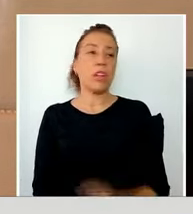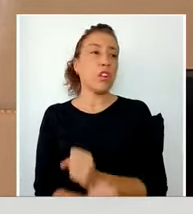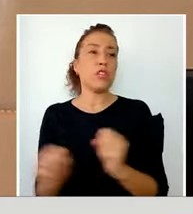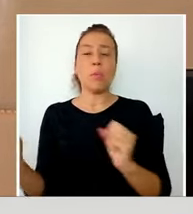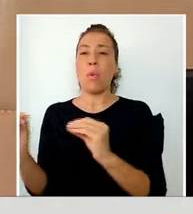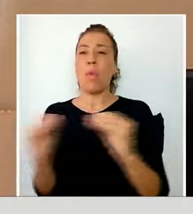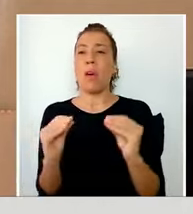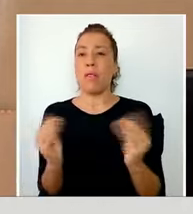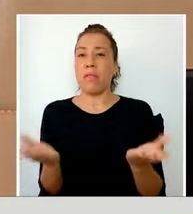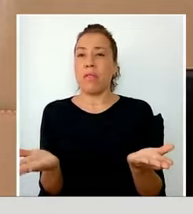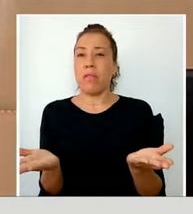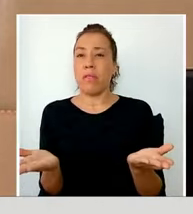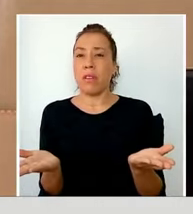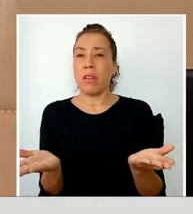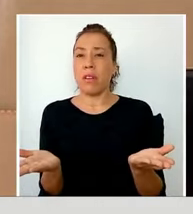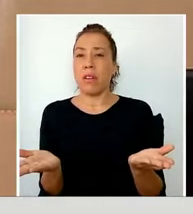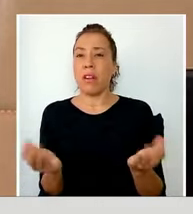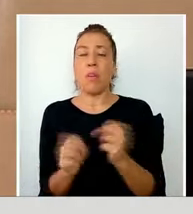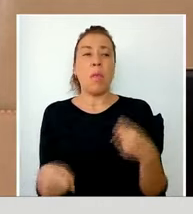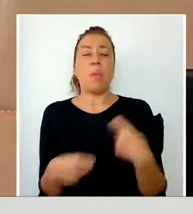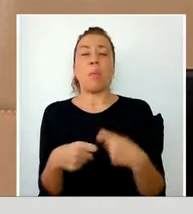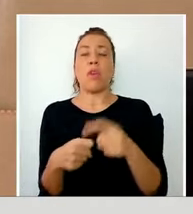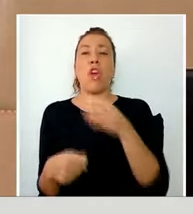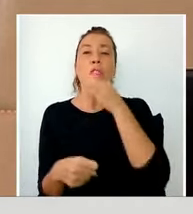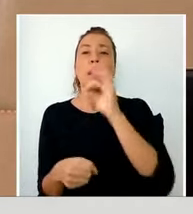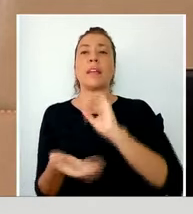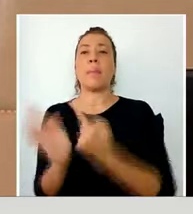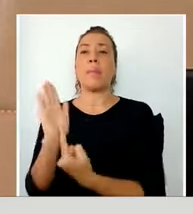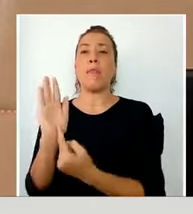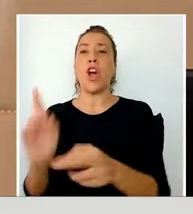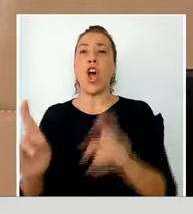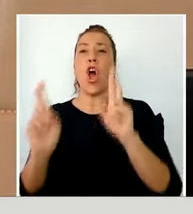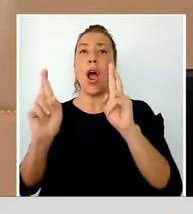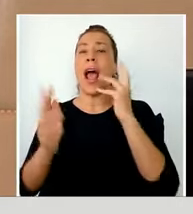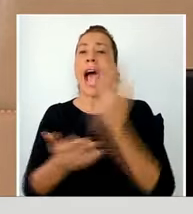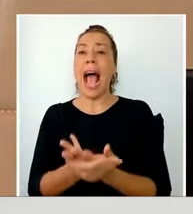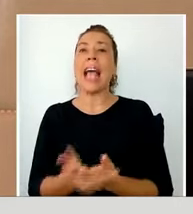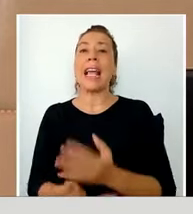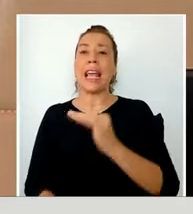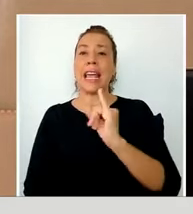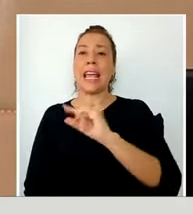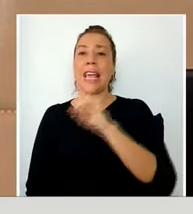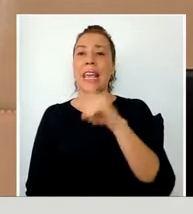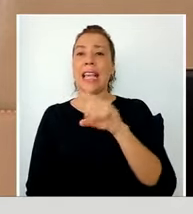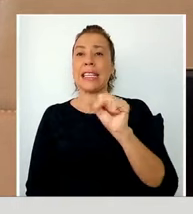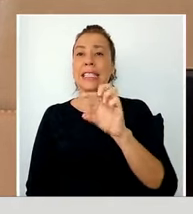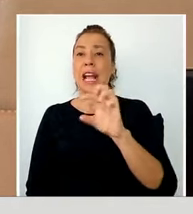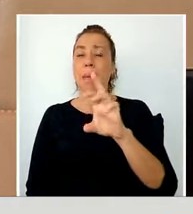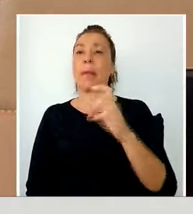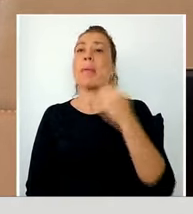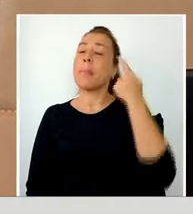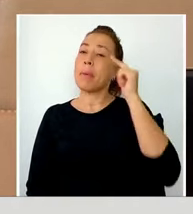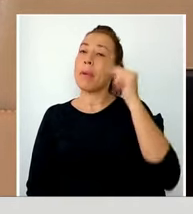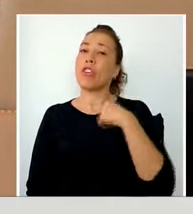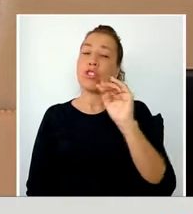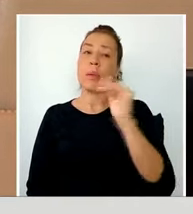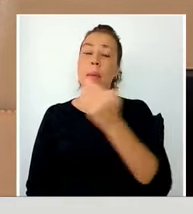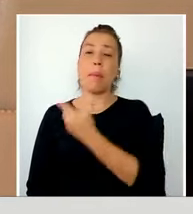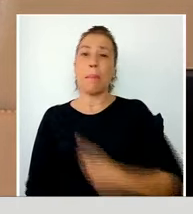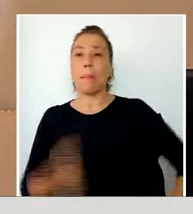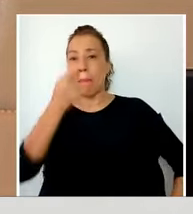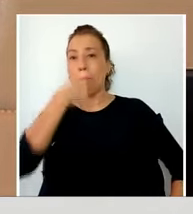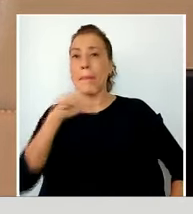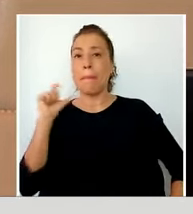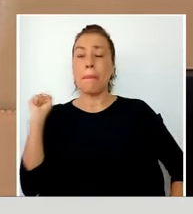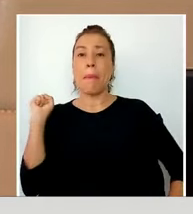y aquí nadie se puede negar a que se publique y ojalá exista la cizape Pero por otro lado llamo al presidente borich a que por favor se apure